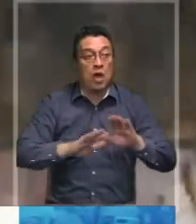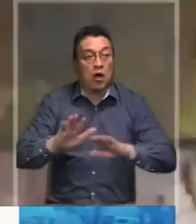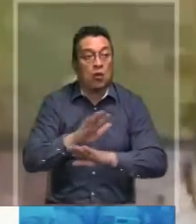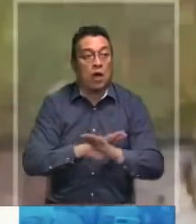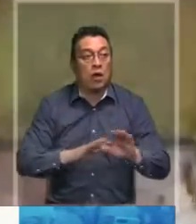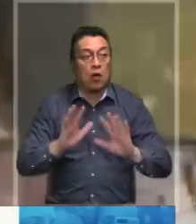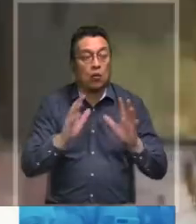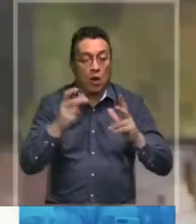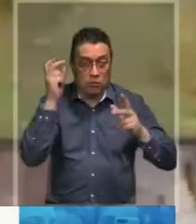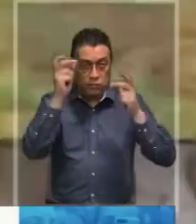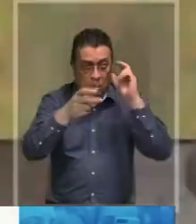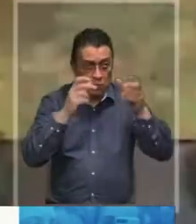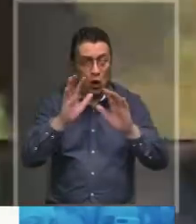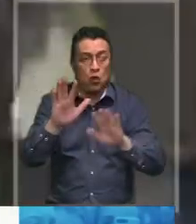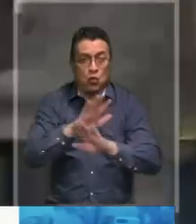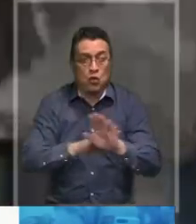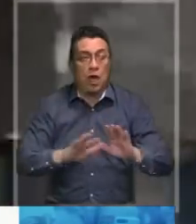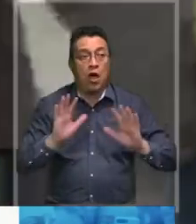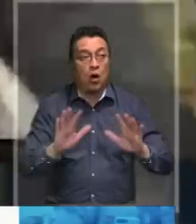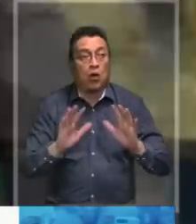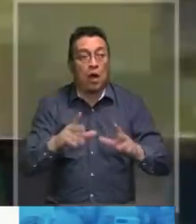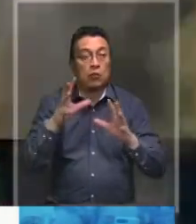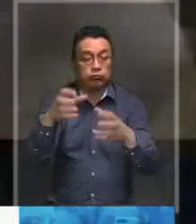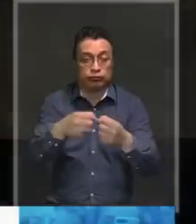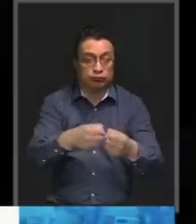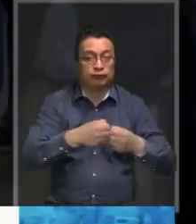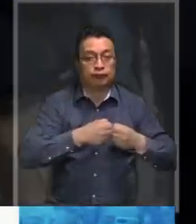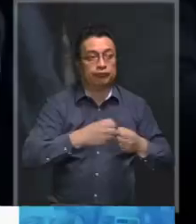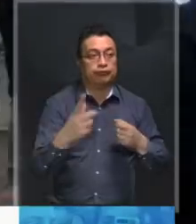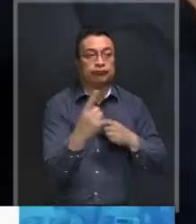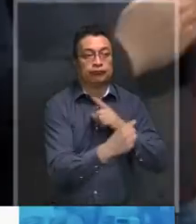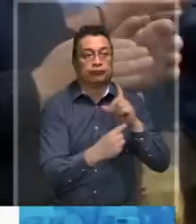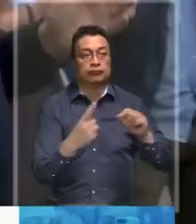tiran cascotes a infantería de Bernie, que se lo llevan, lo retiran del lugar.